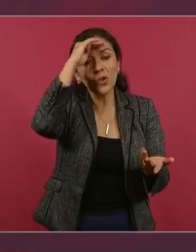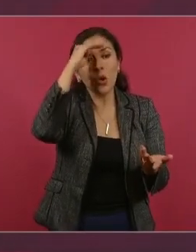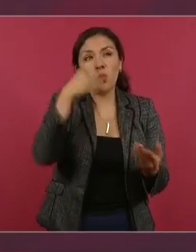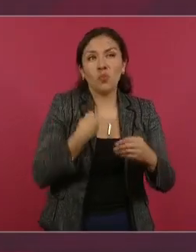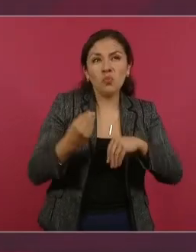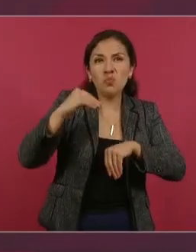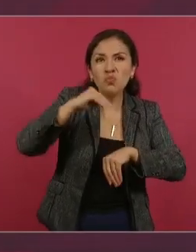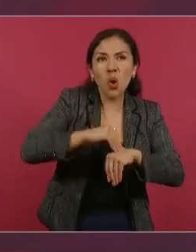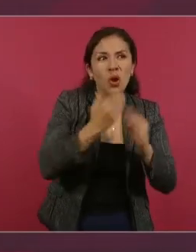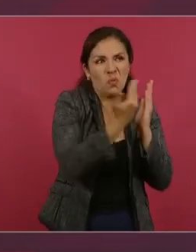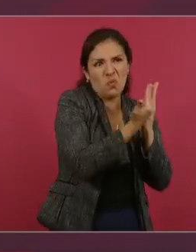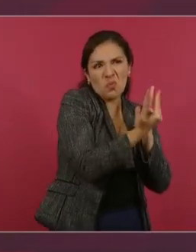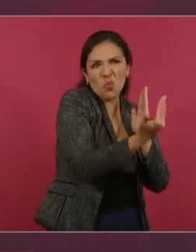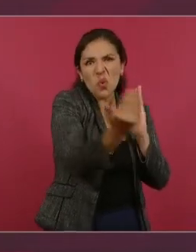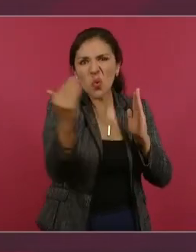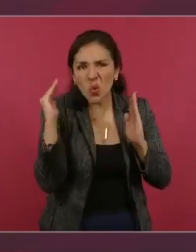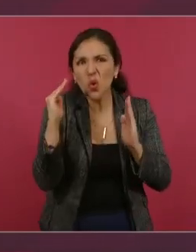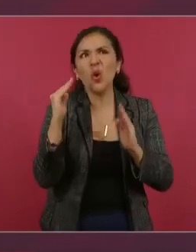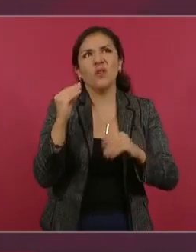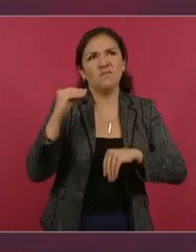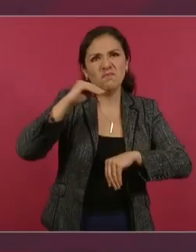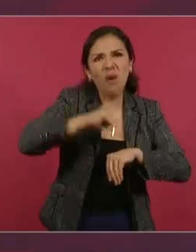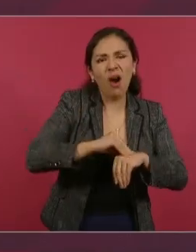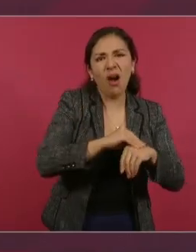muros, en militarizar la frontera,